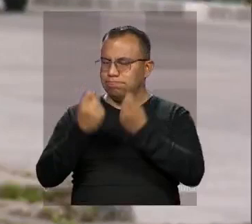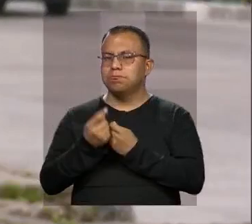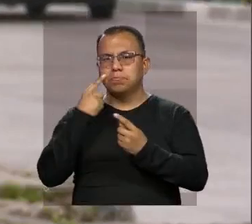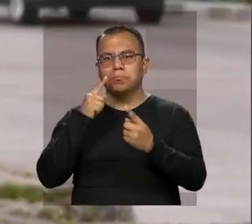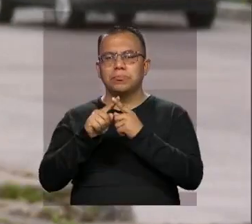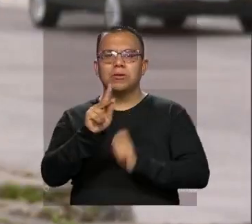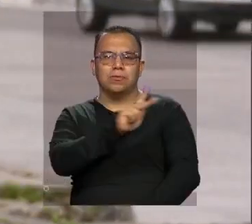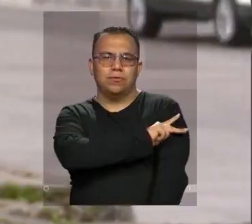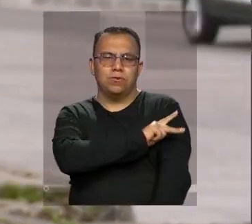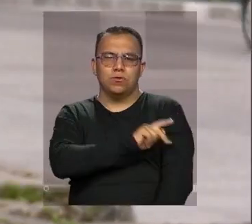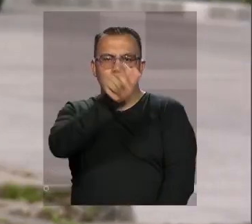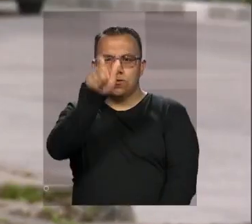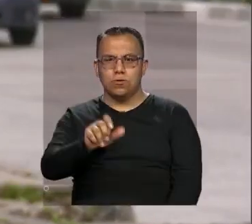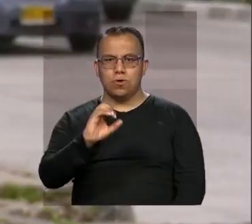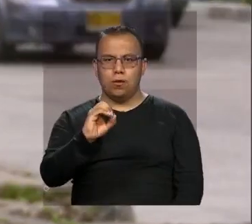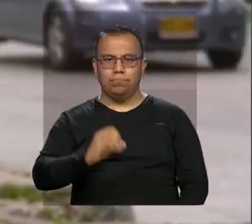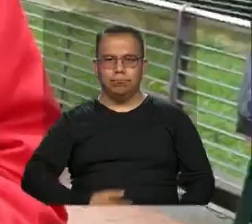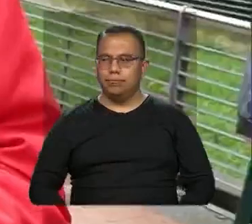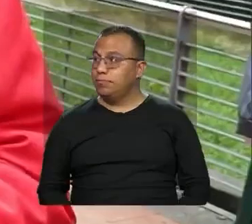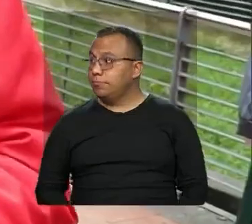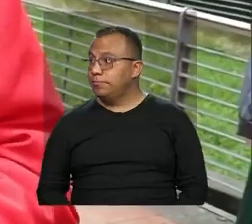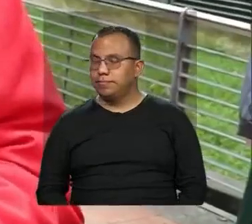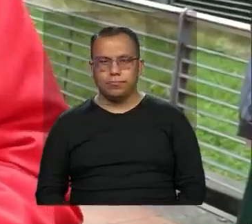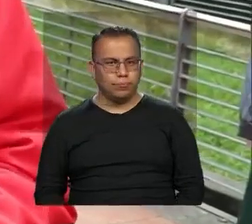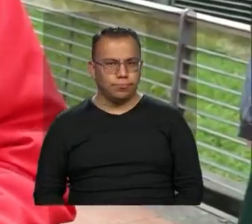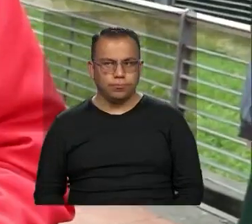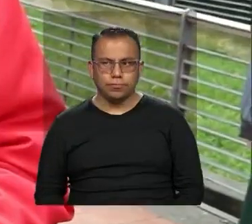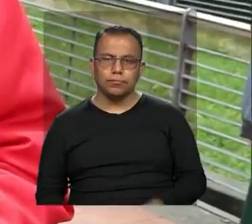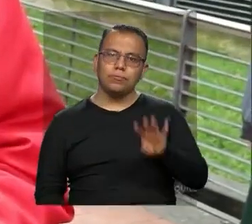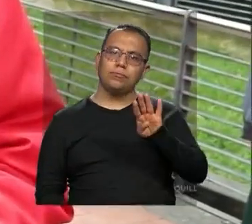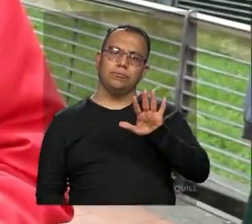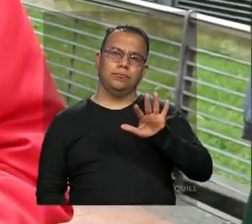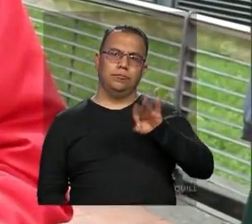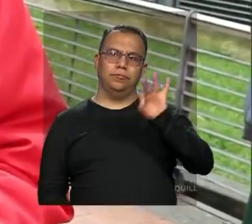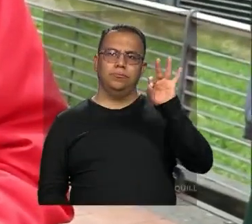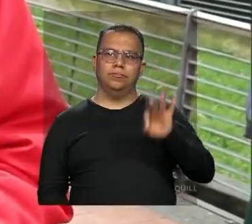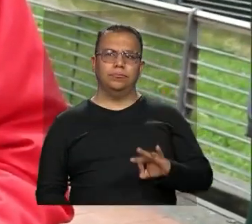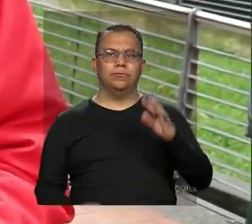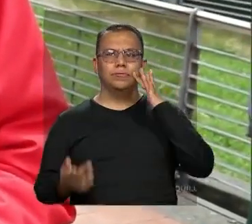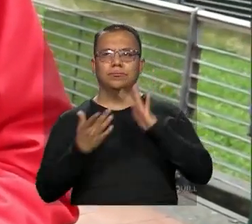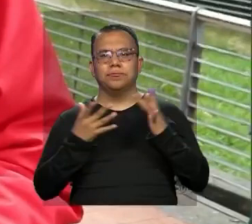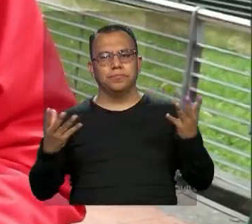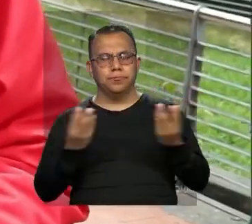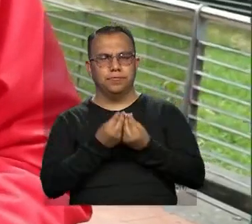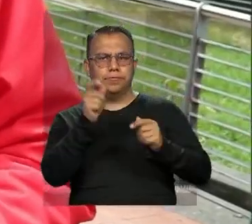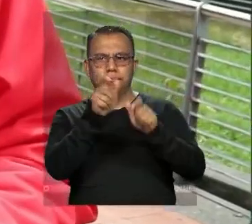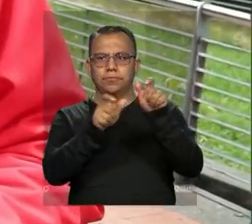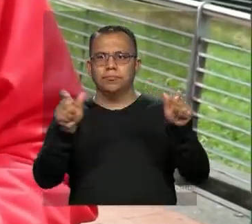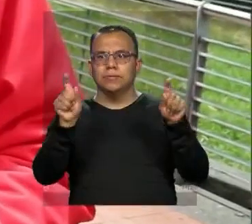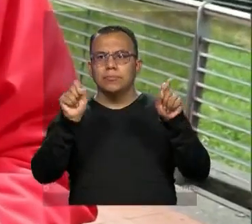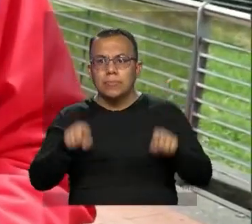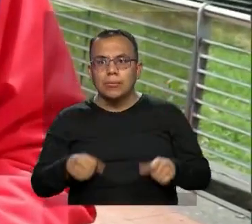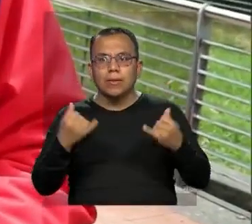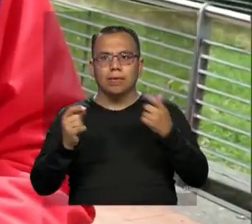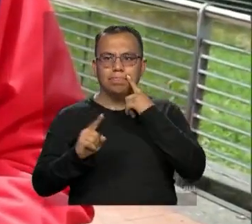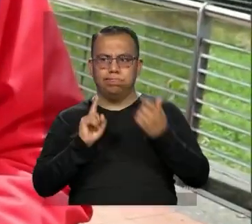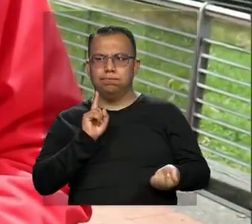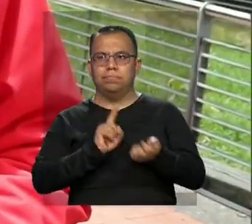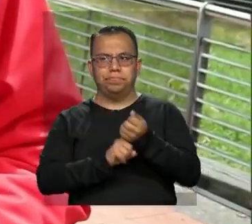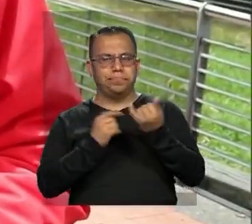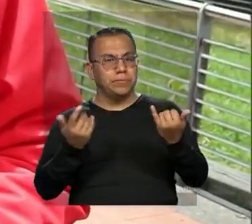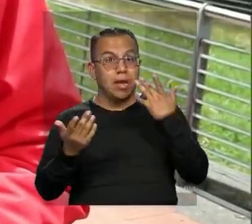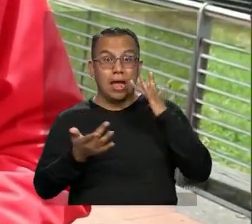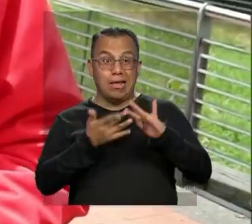el personero de Bogotá. El 45% de las personas que podemos identificar con